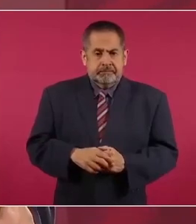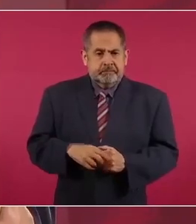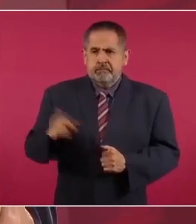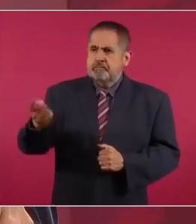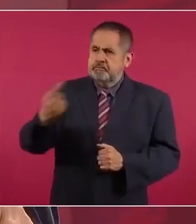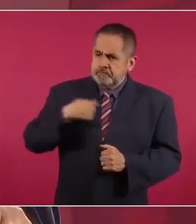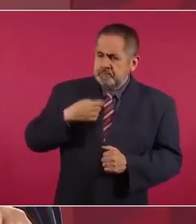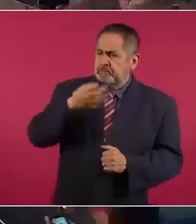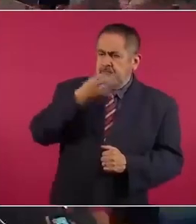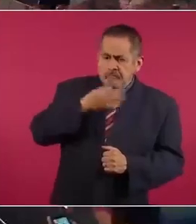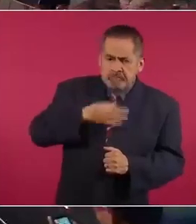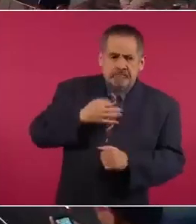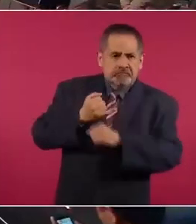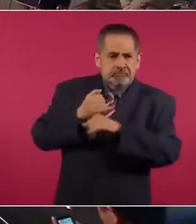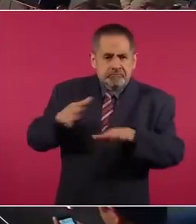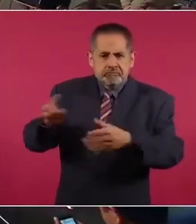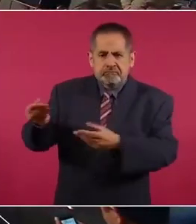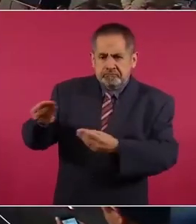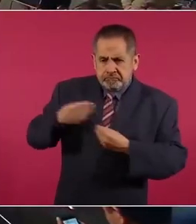informan.